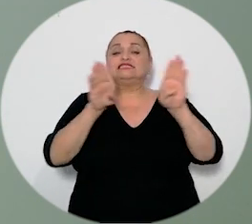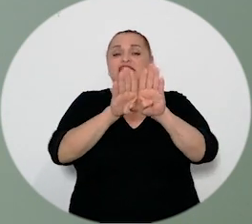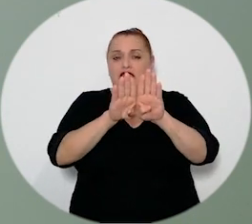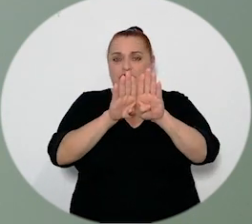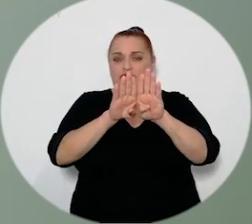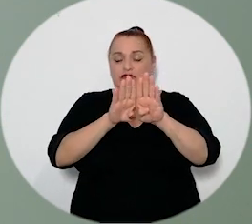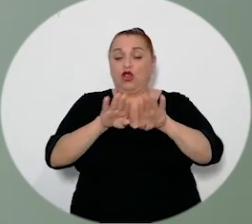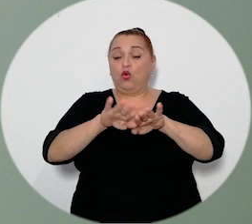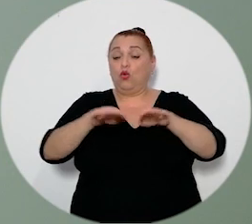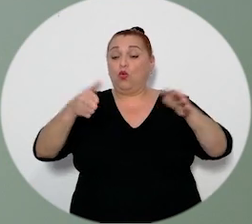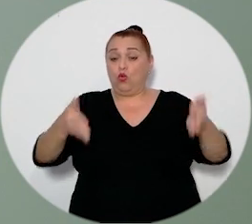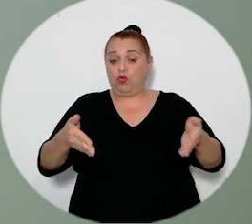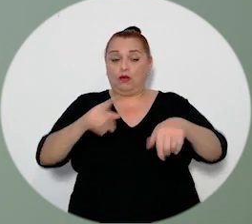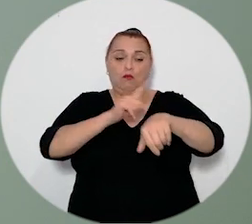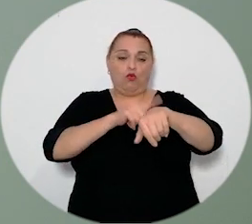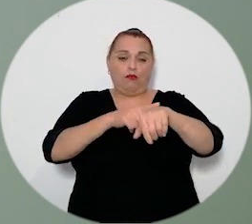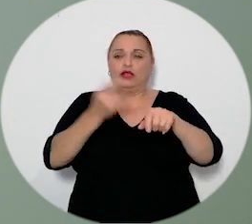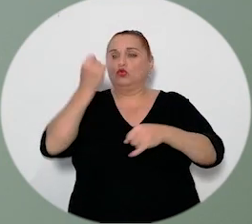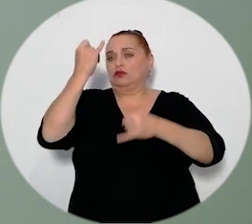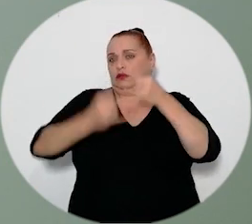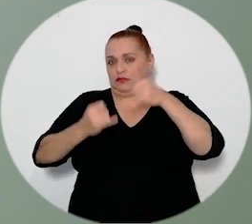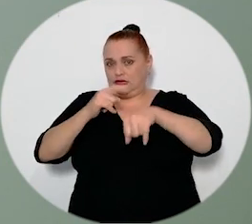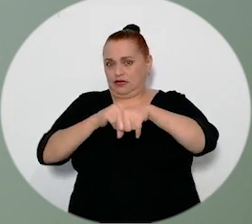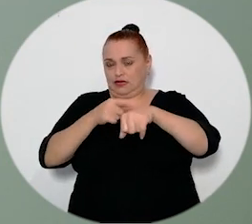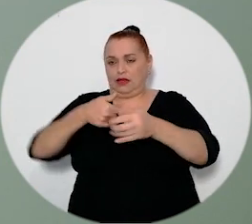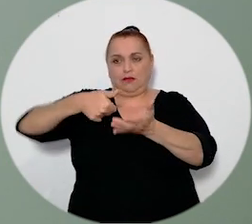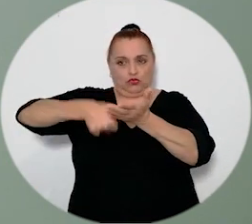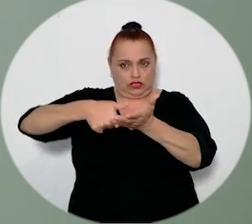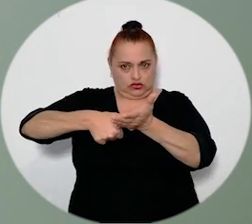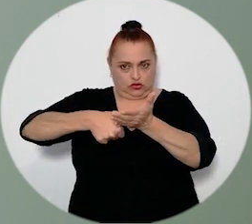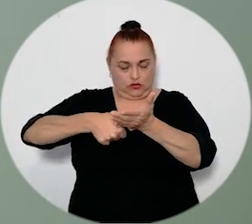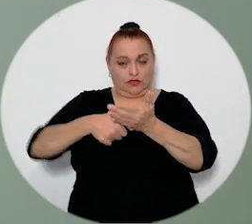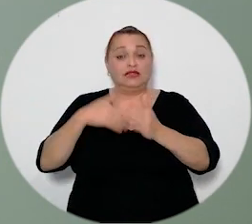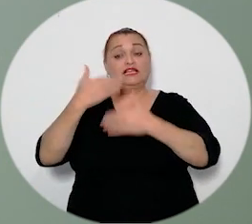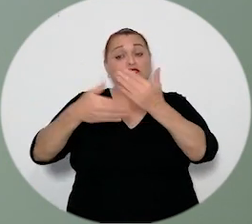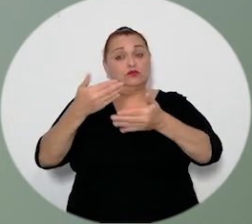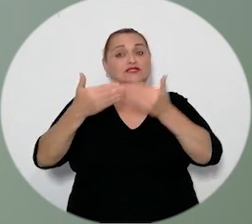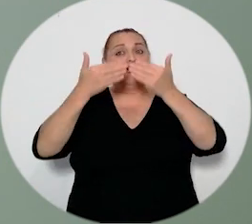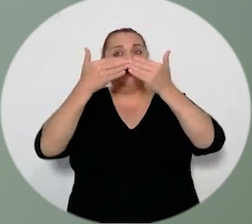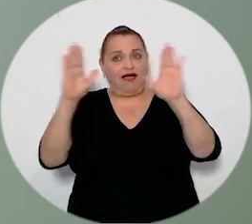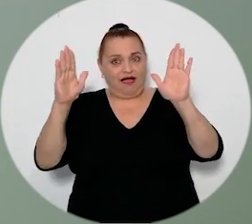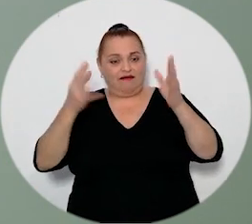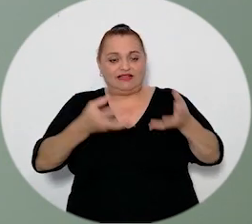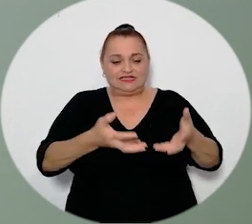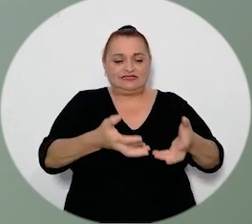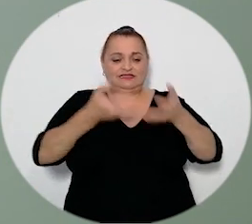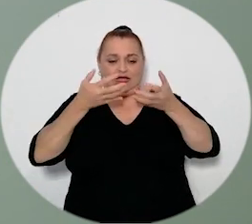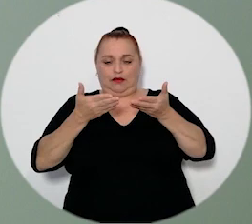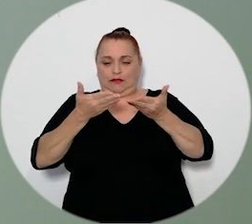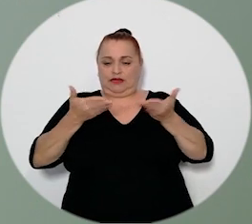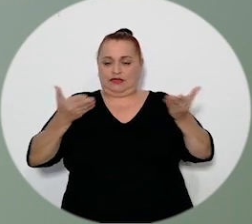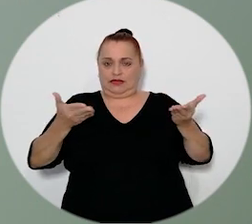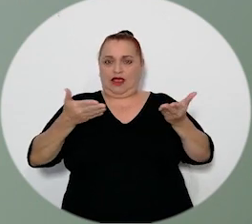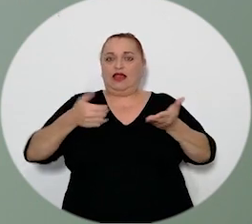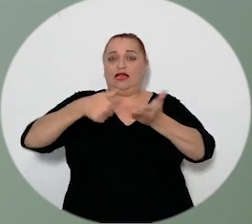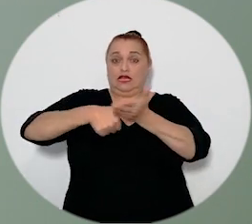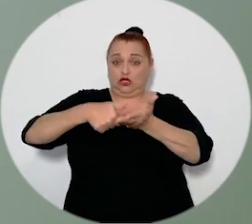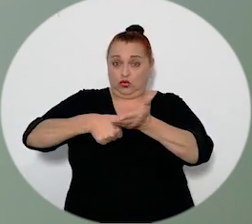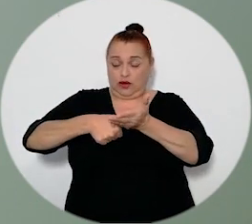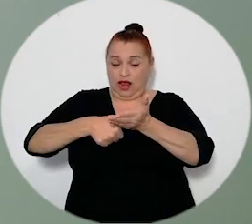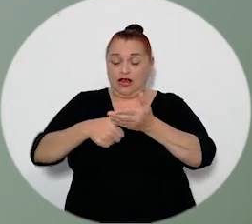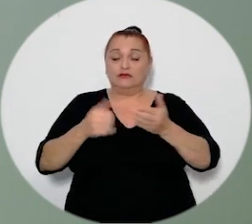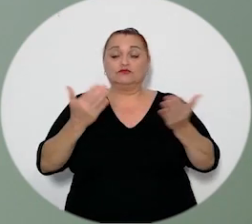la urna al momento de la clausura de la jornada de votación, la posterior apertura de la urna y la extracción del material electoral,